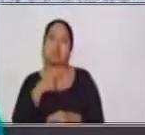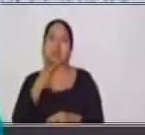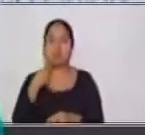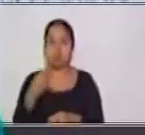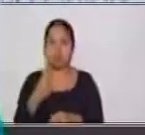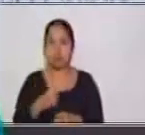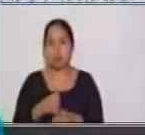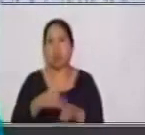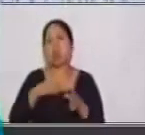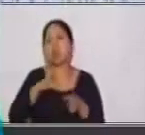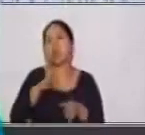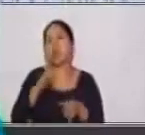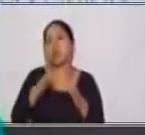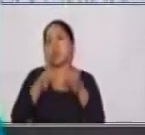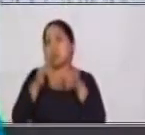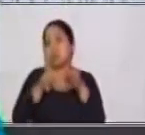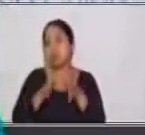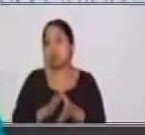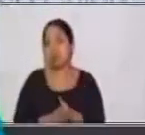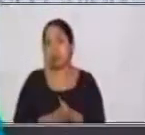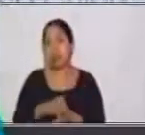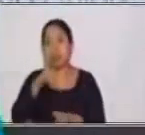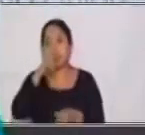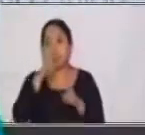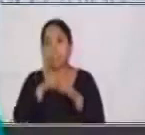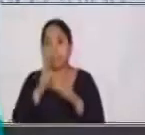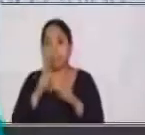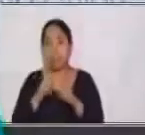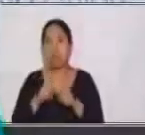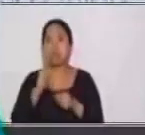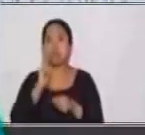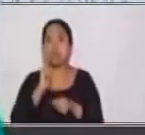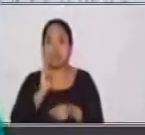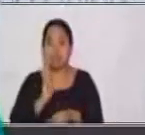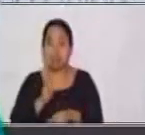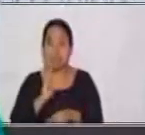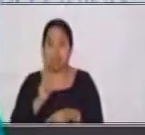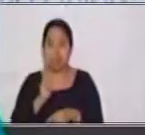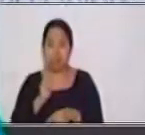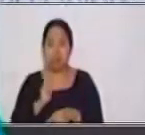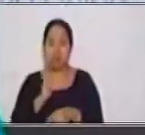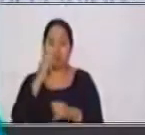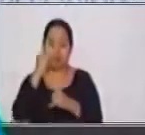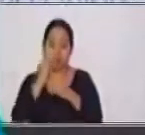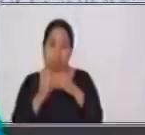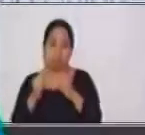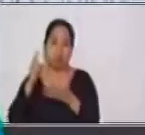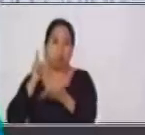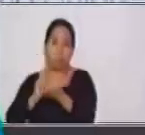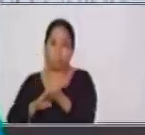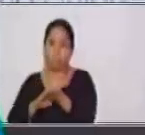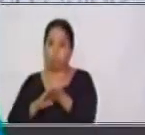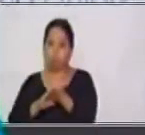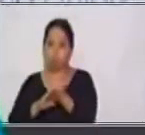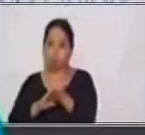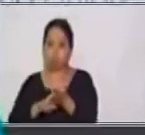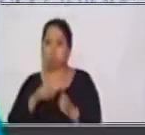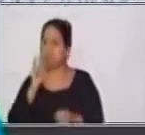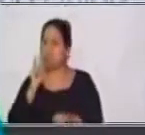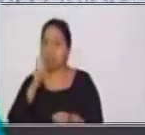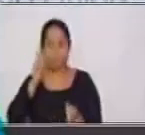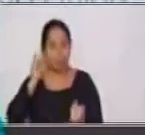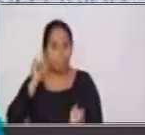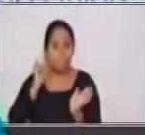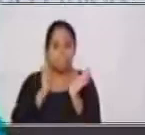ejemplos. También que las abreviaturas siempre las vas a cerrar con un punto, siempre. Esa es la